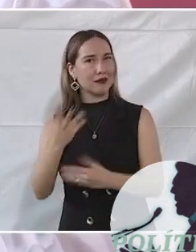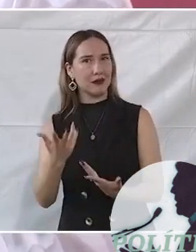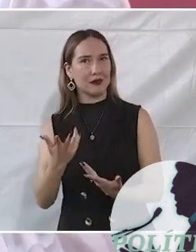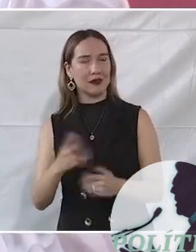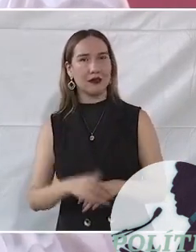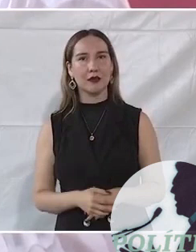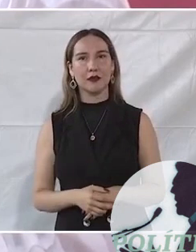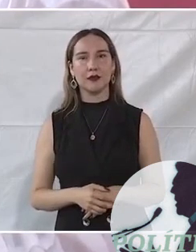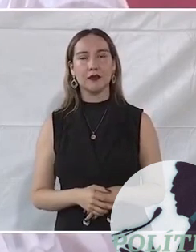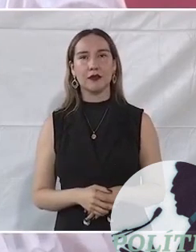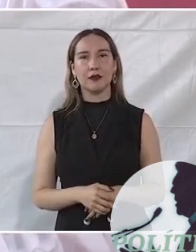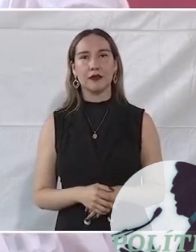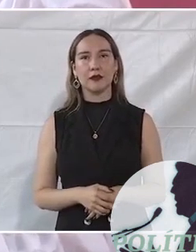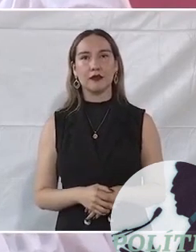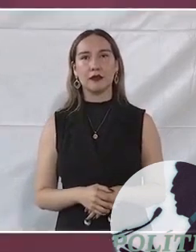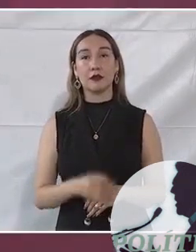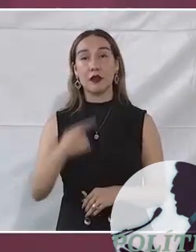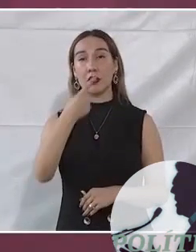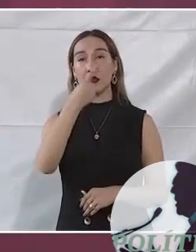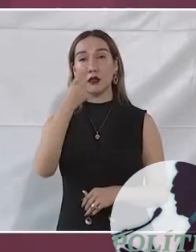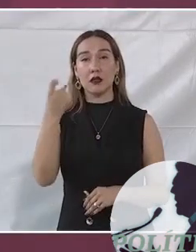vida 100,000